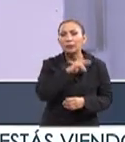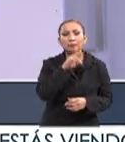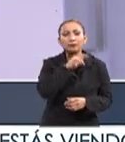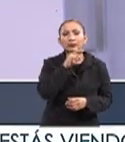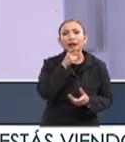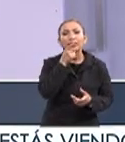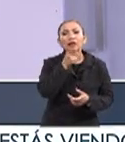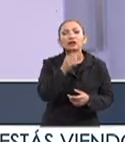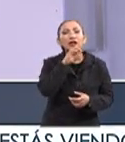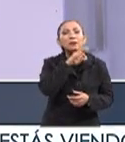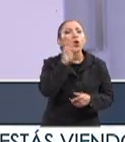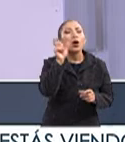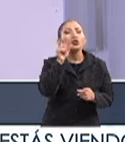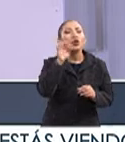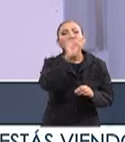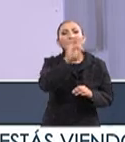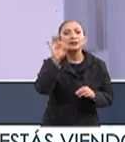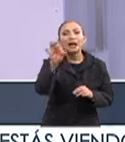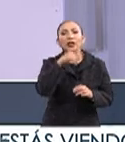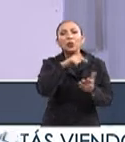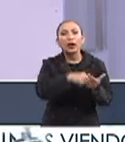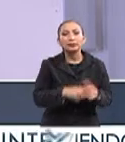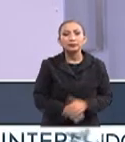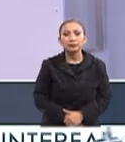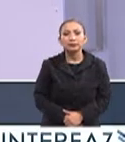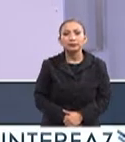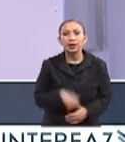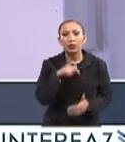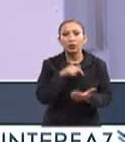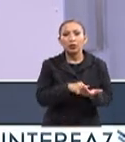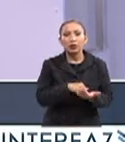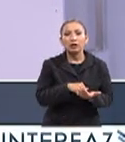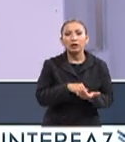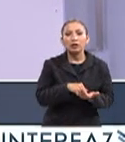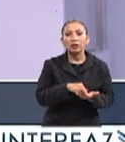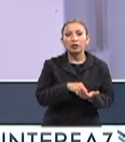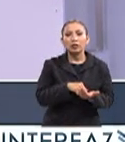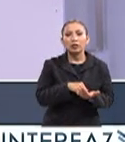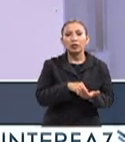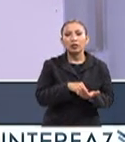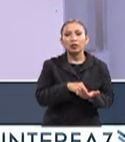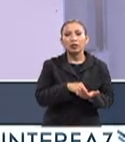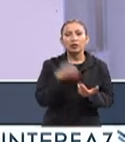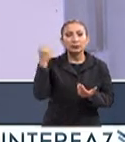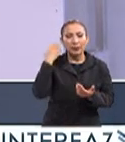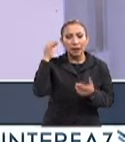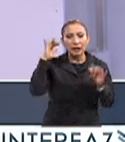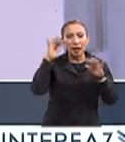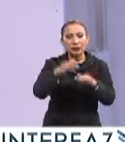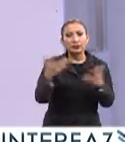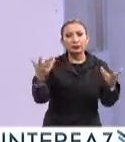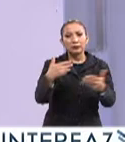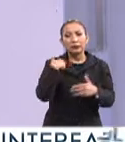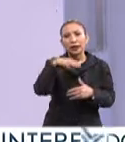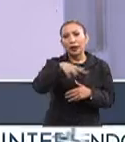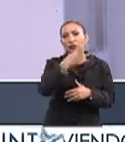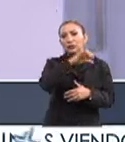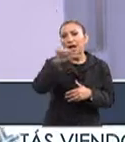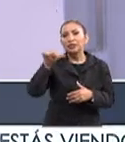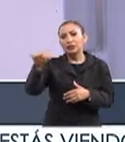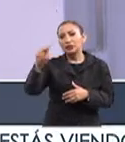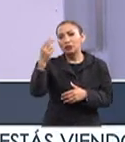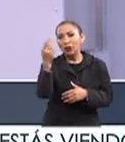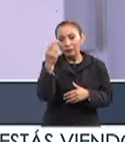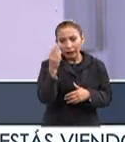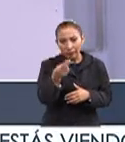Rápido, coméntanos otra vez cuándo van a ser las fechas y los lugares. Los lugares. Este seminario se desarrolla del 14 al 16